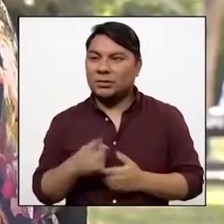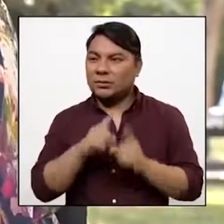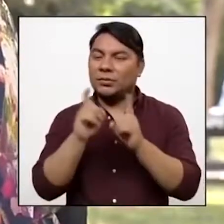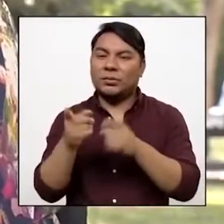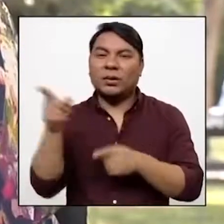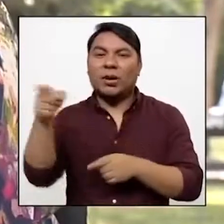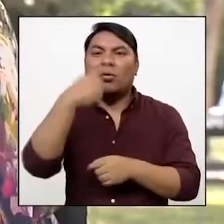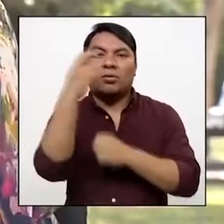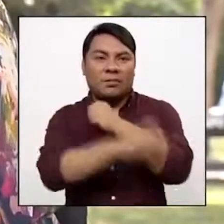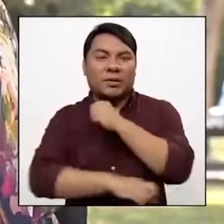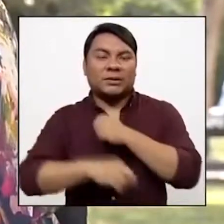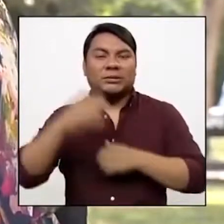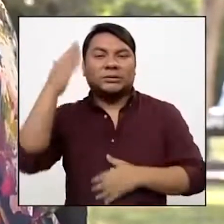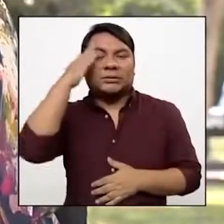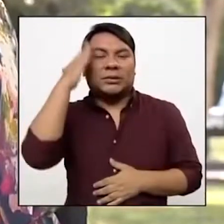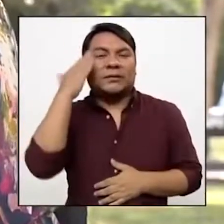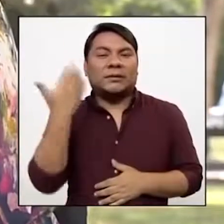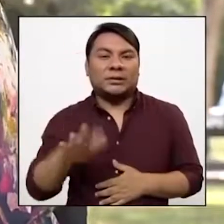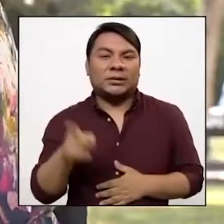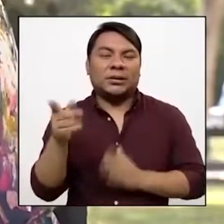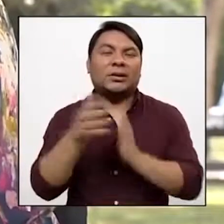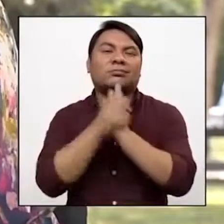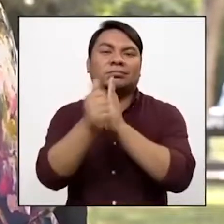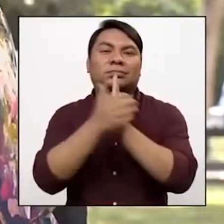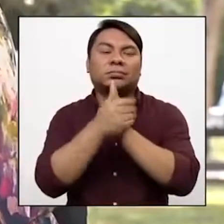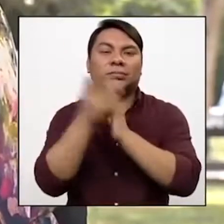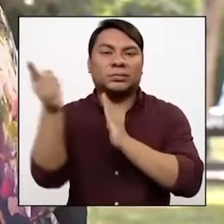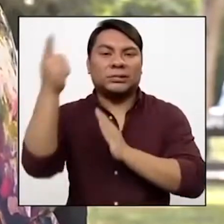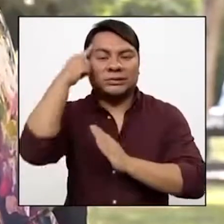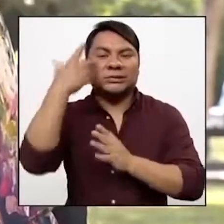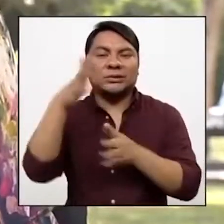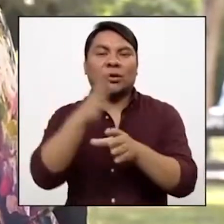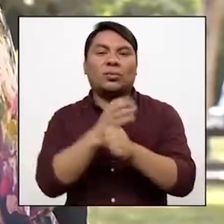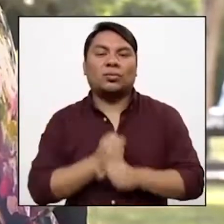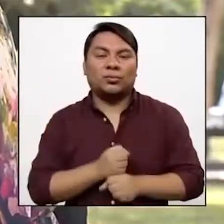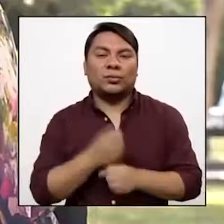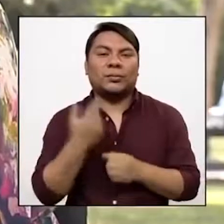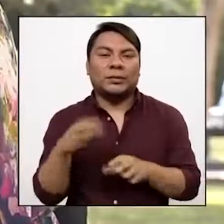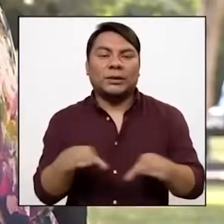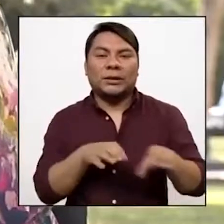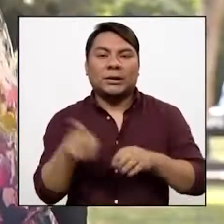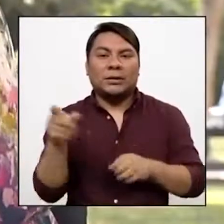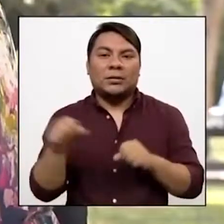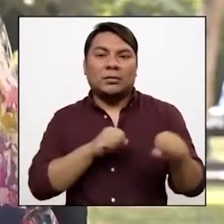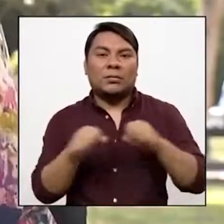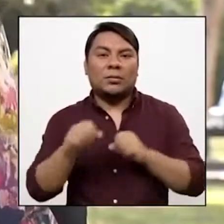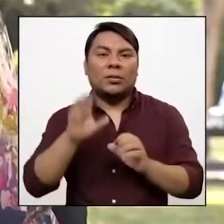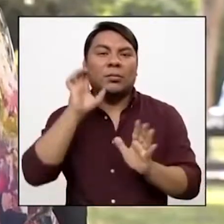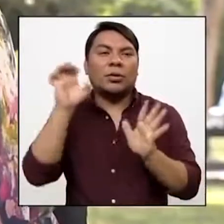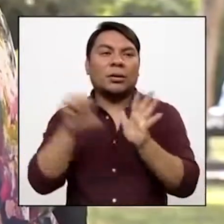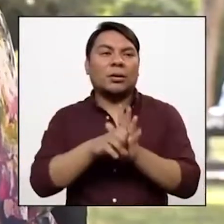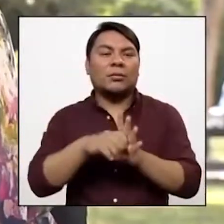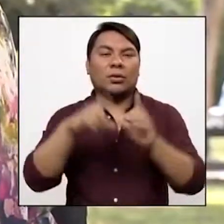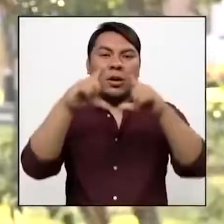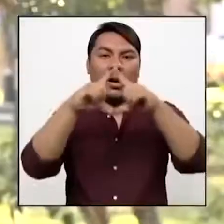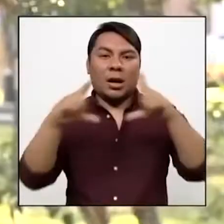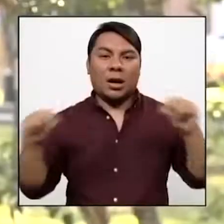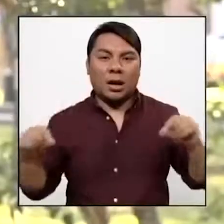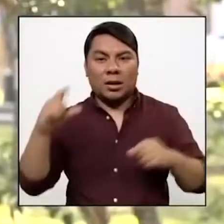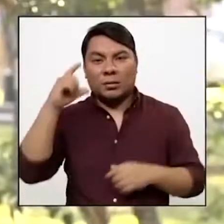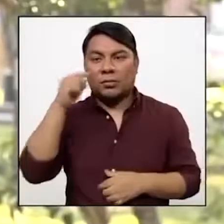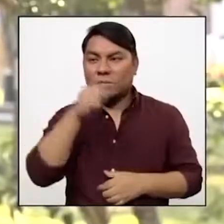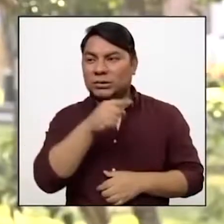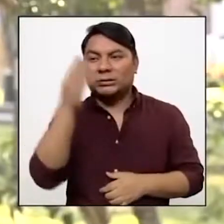En esos países pues que creo que ya están acostumbrados a tener este tipo de desastre como Japón, por ejemplo.